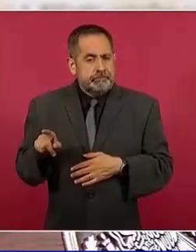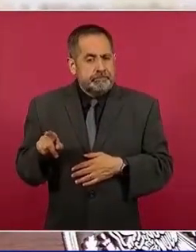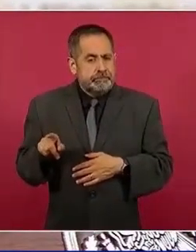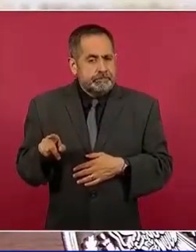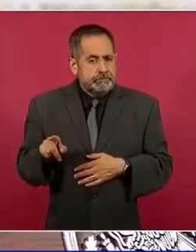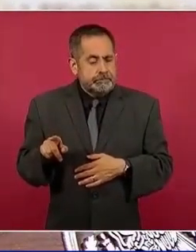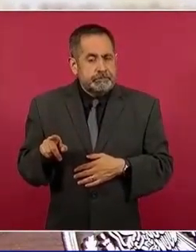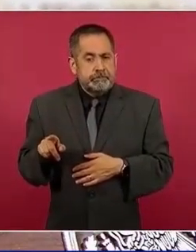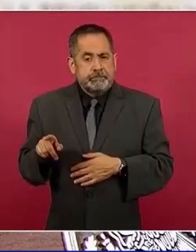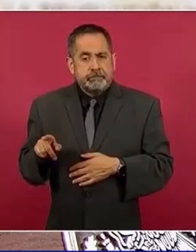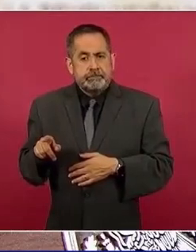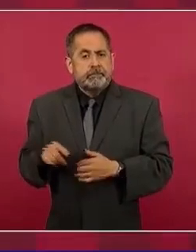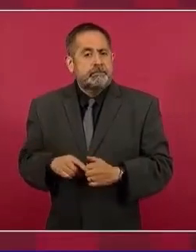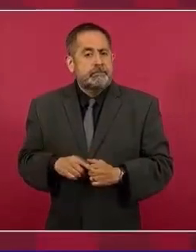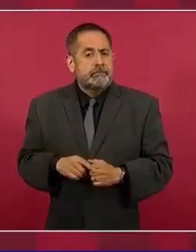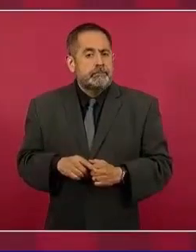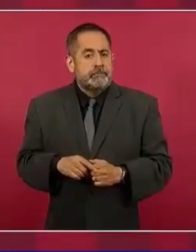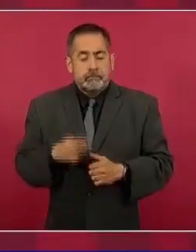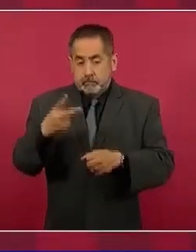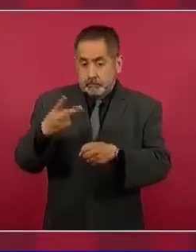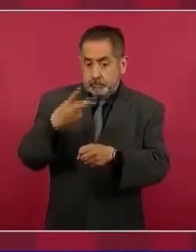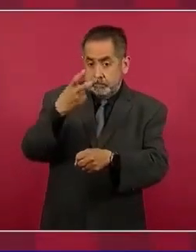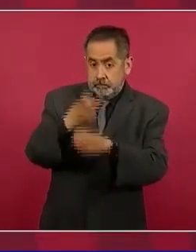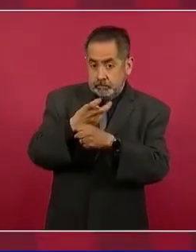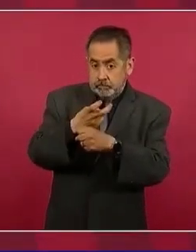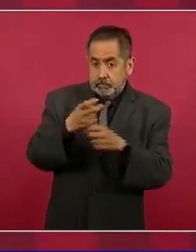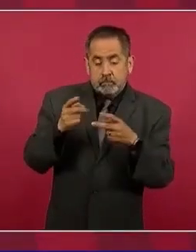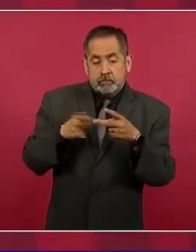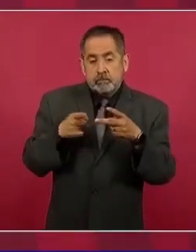28%. En segundo,